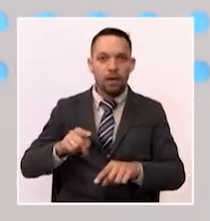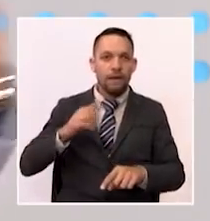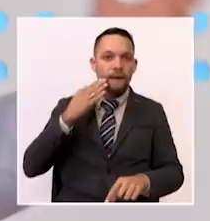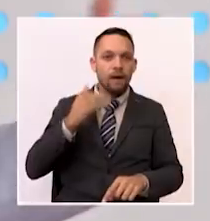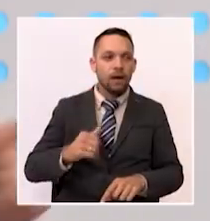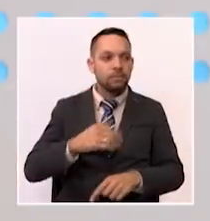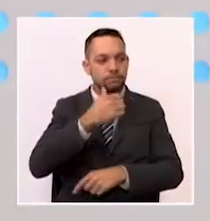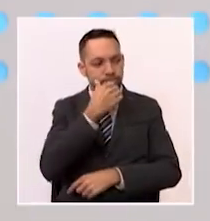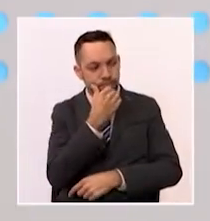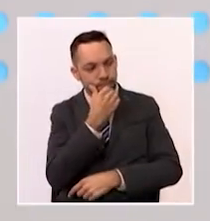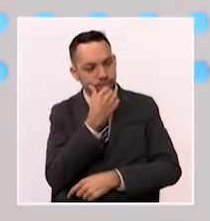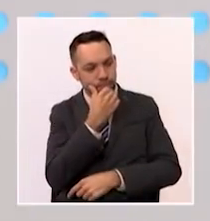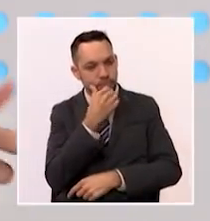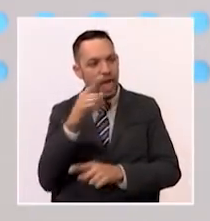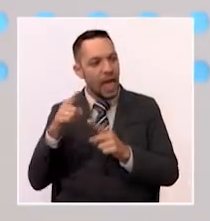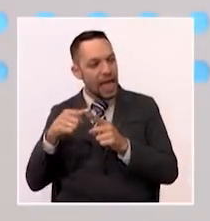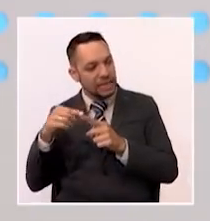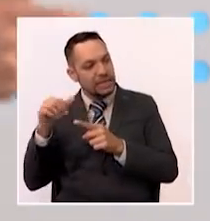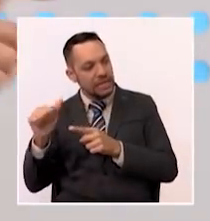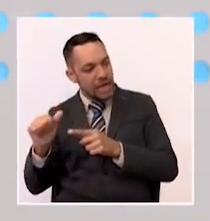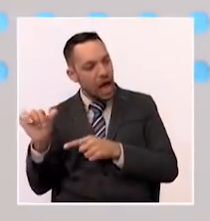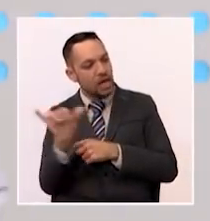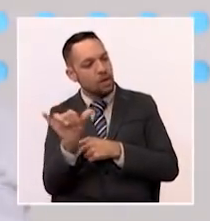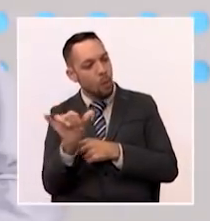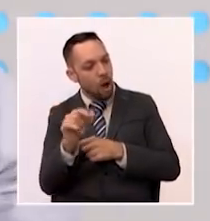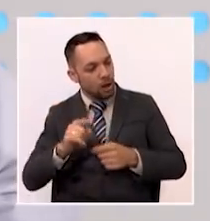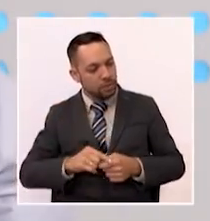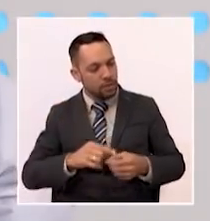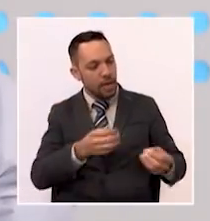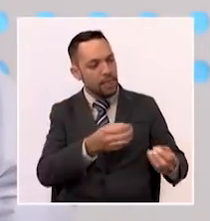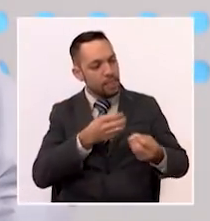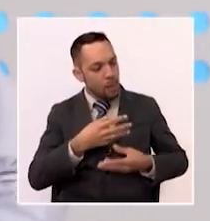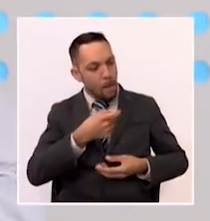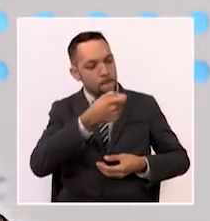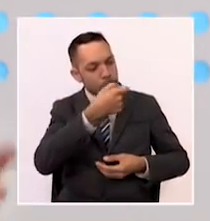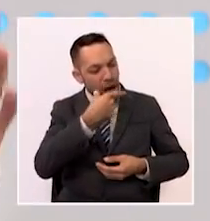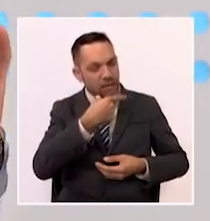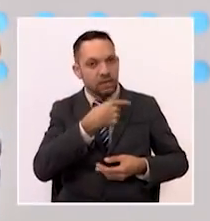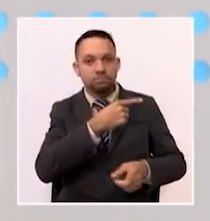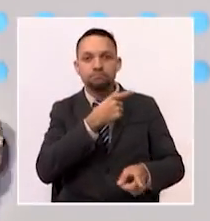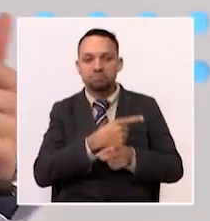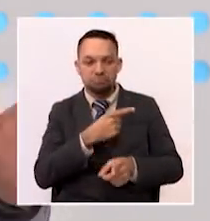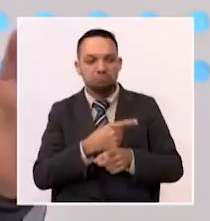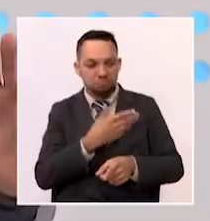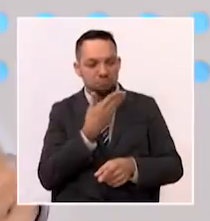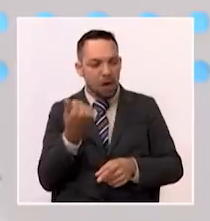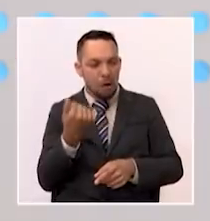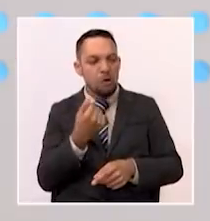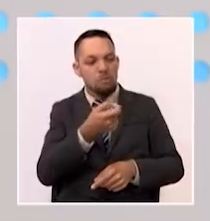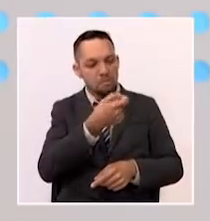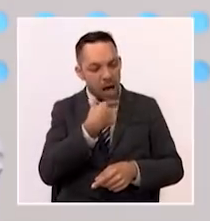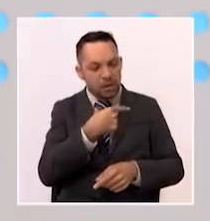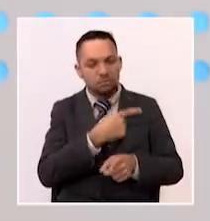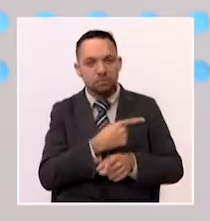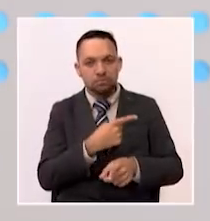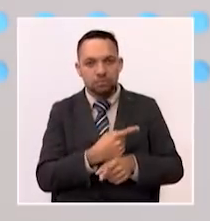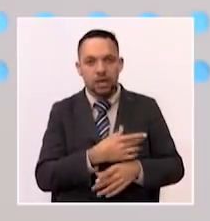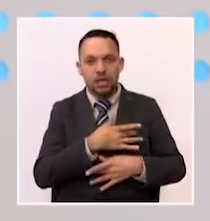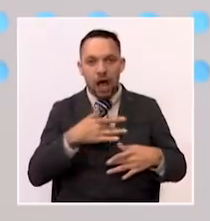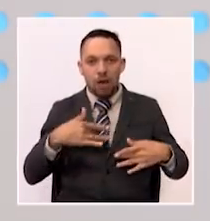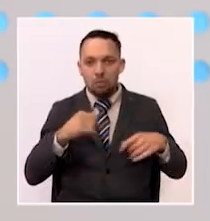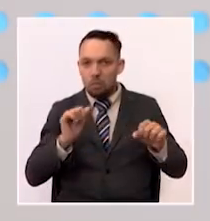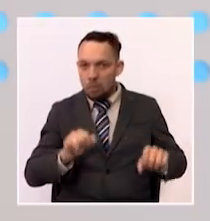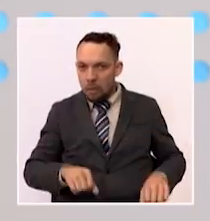no vea, es que mi tía tuvo algo muy parecido, uh-huh, entonces me regaló las pasticas para que, para lo que ella tenía y yo me las voy a